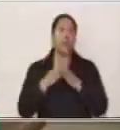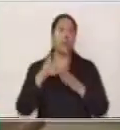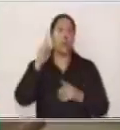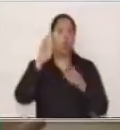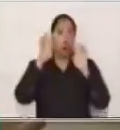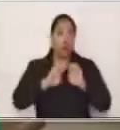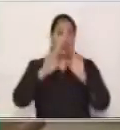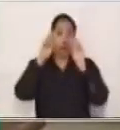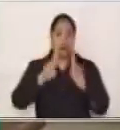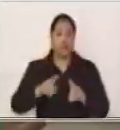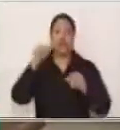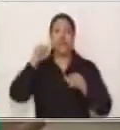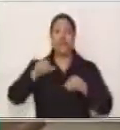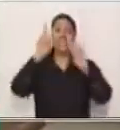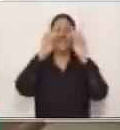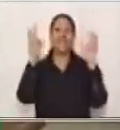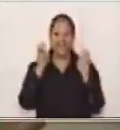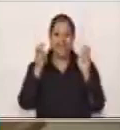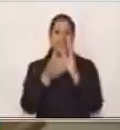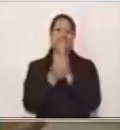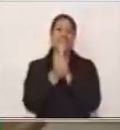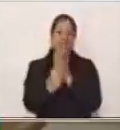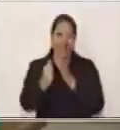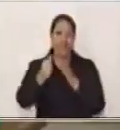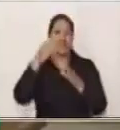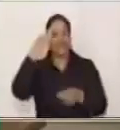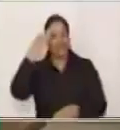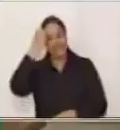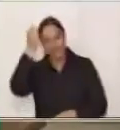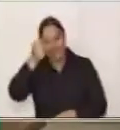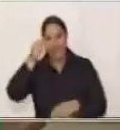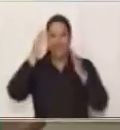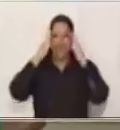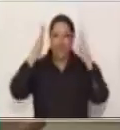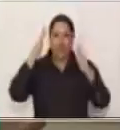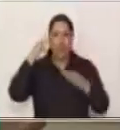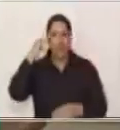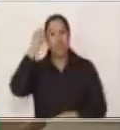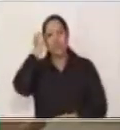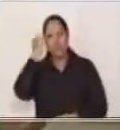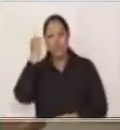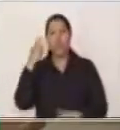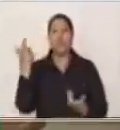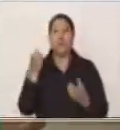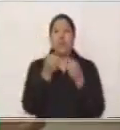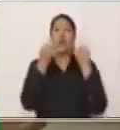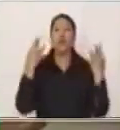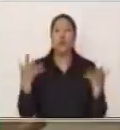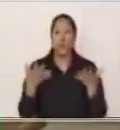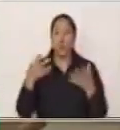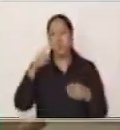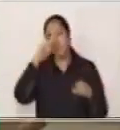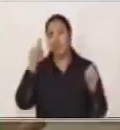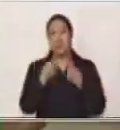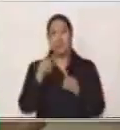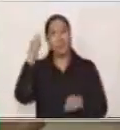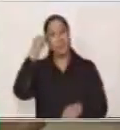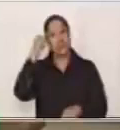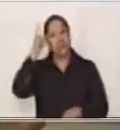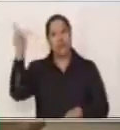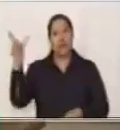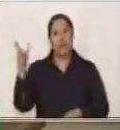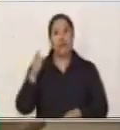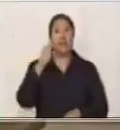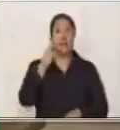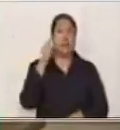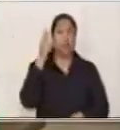habilidades y destrezas como la atención y la memoria, también habilidad numérica y pensamiento lógico. Antes de empezar, te recomiendo que laves